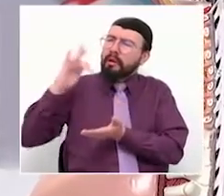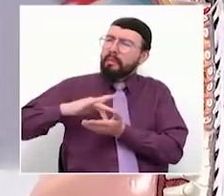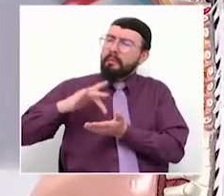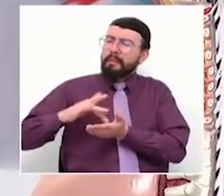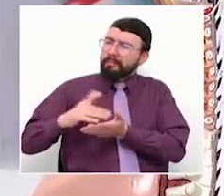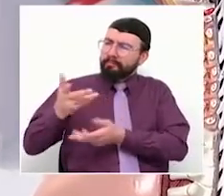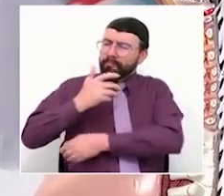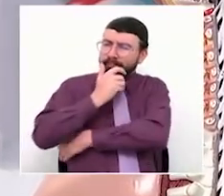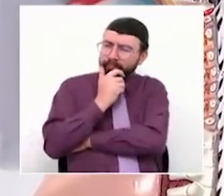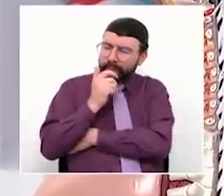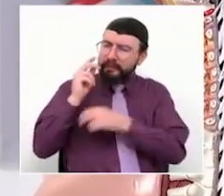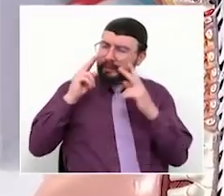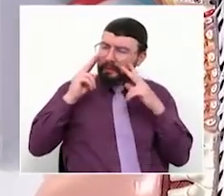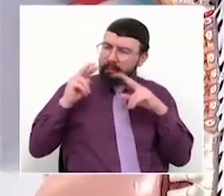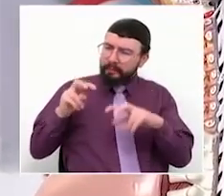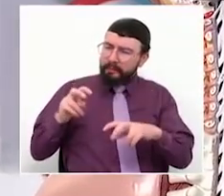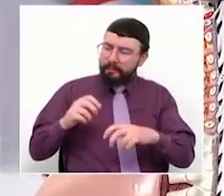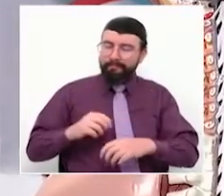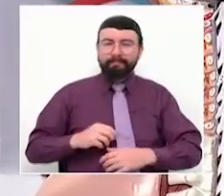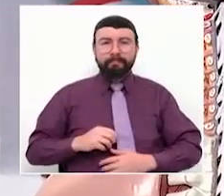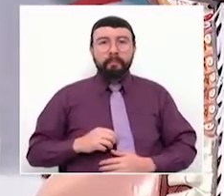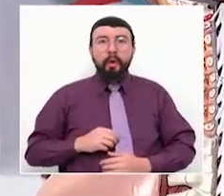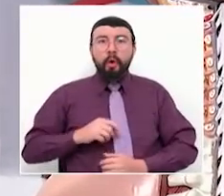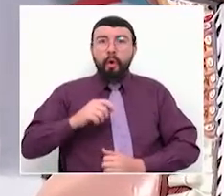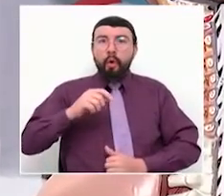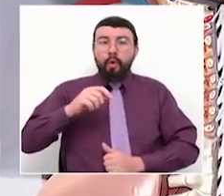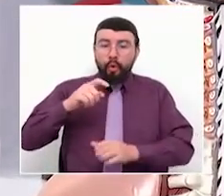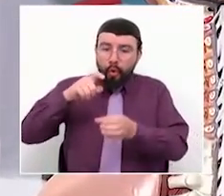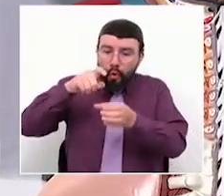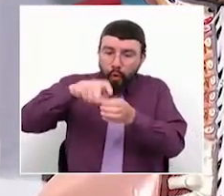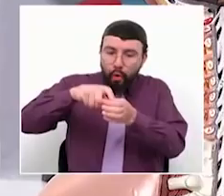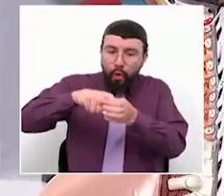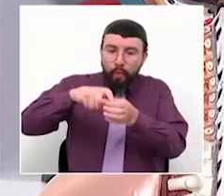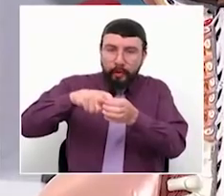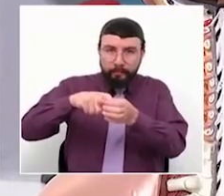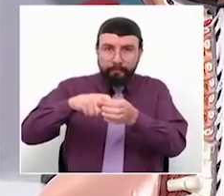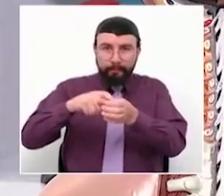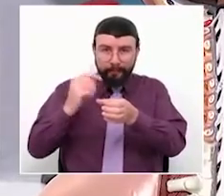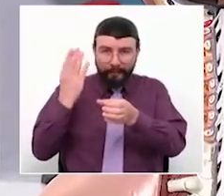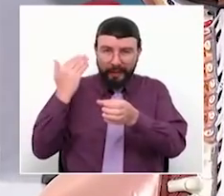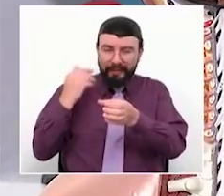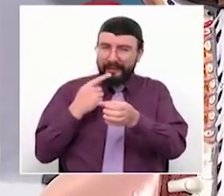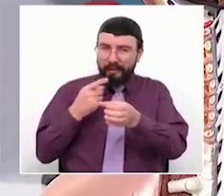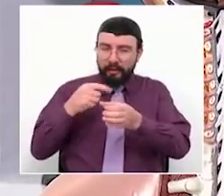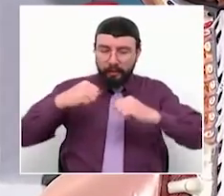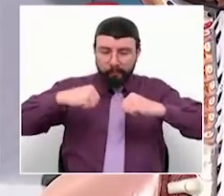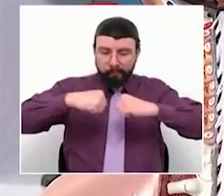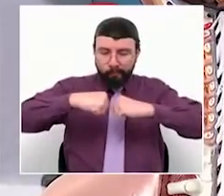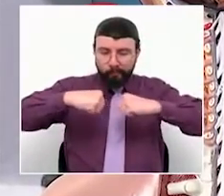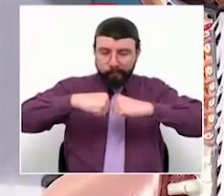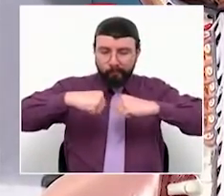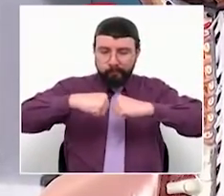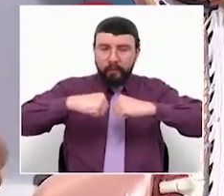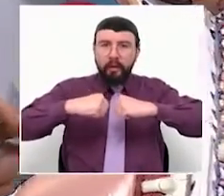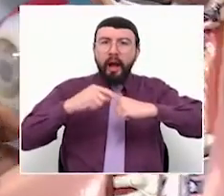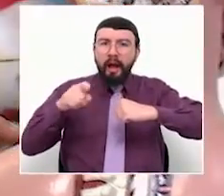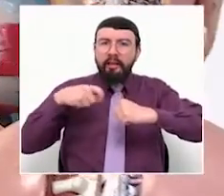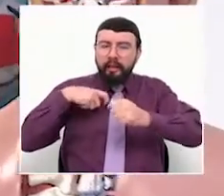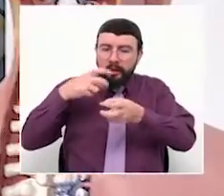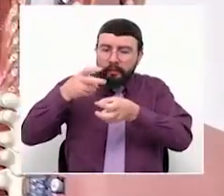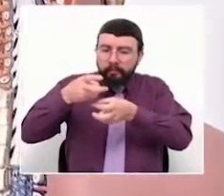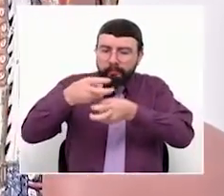Y resulta de que la columna tiene como les estábamos hablando de artrosis, tiene unos